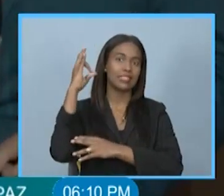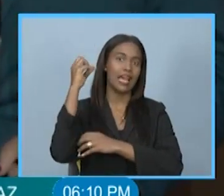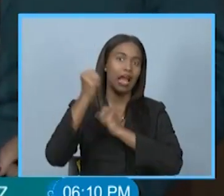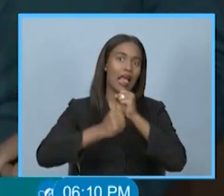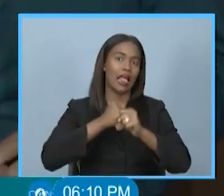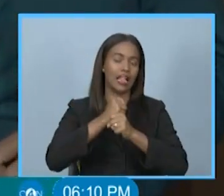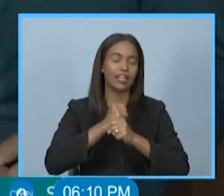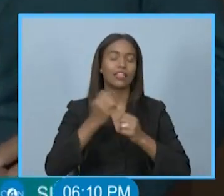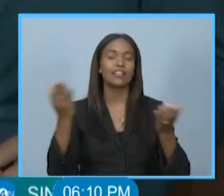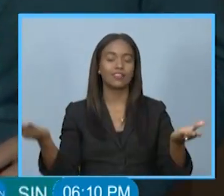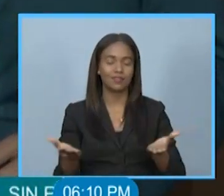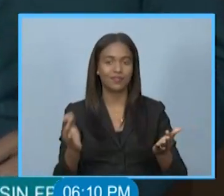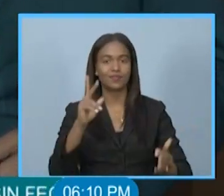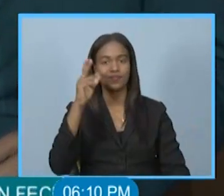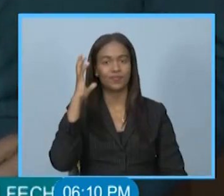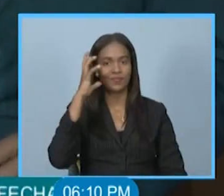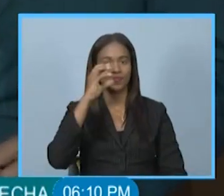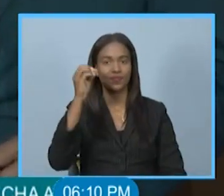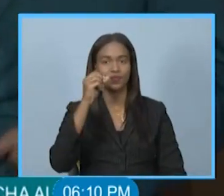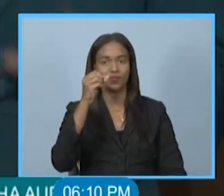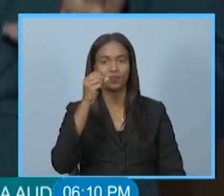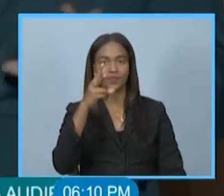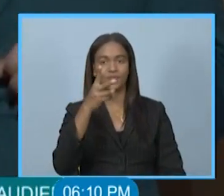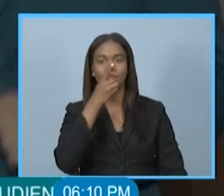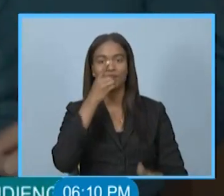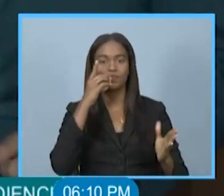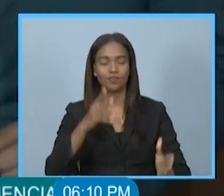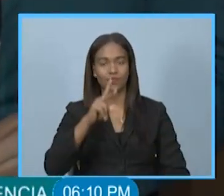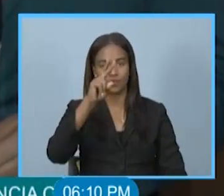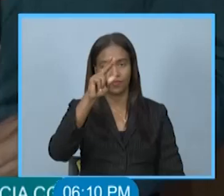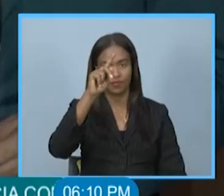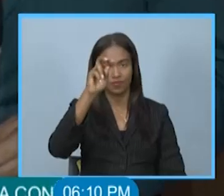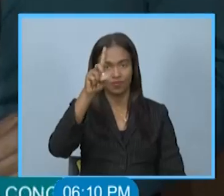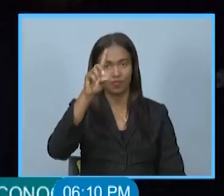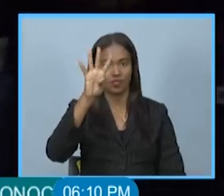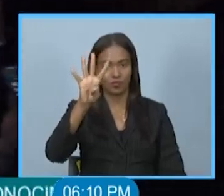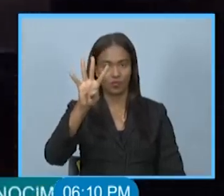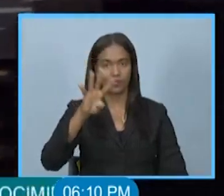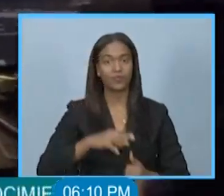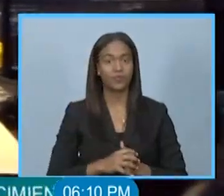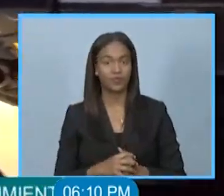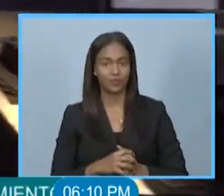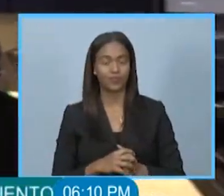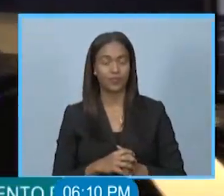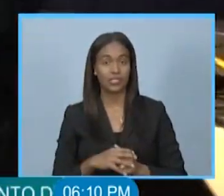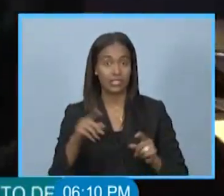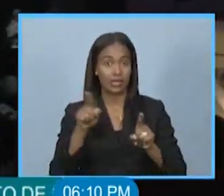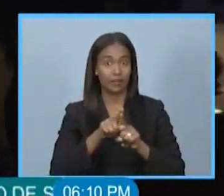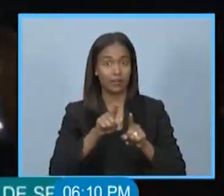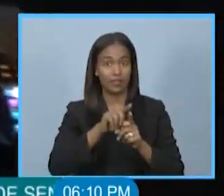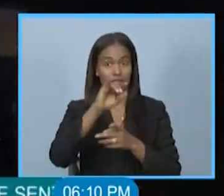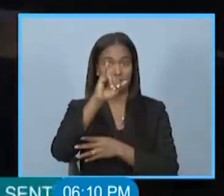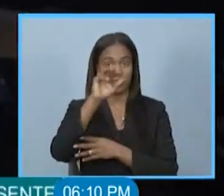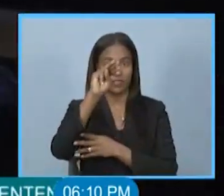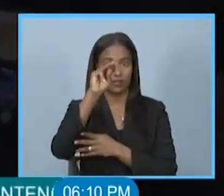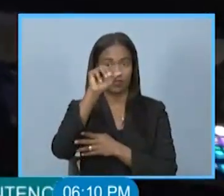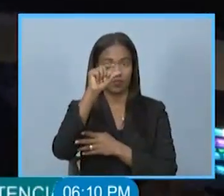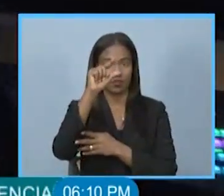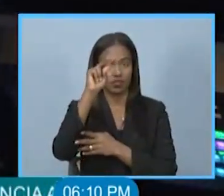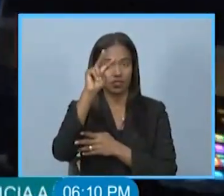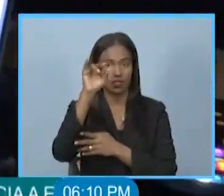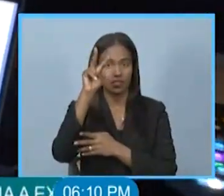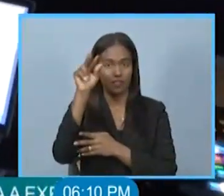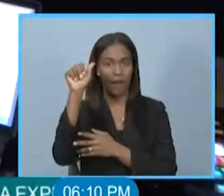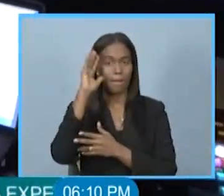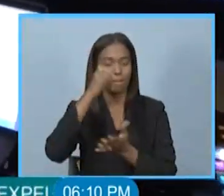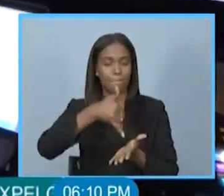y lo hizo a través de radio televisión dominicana rtve de 4 además imaginativa presentará la creación del premio